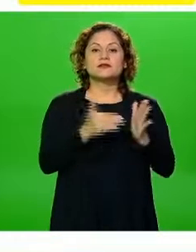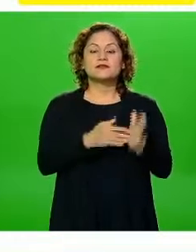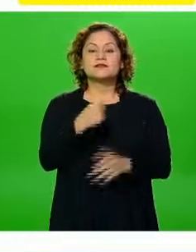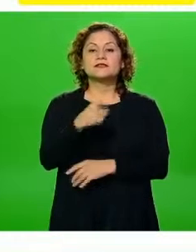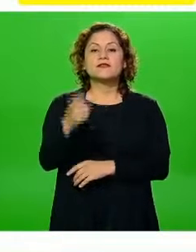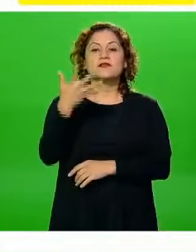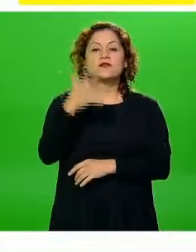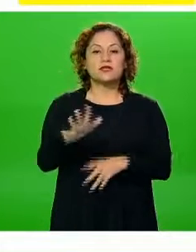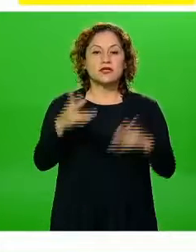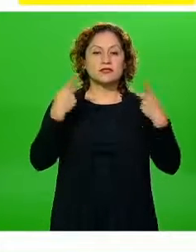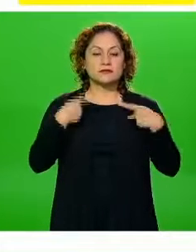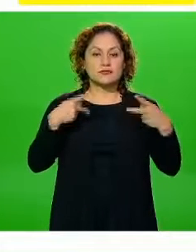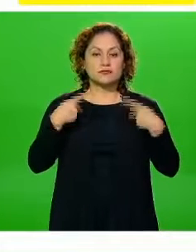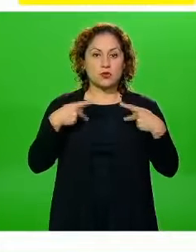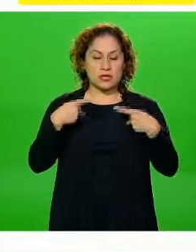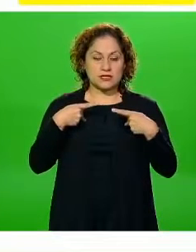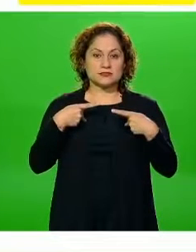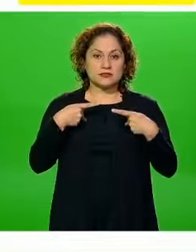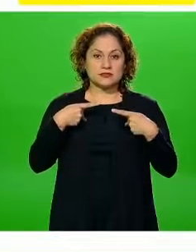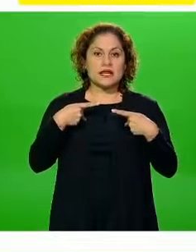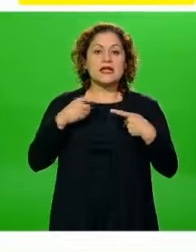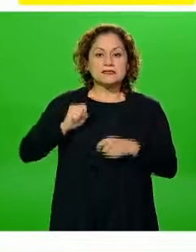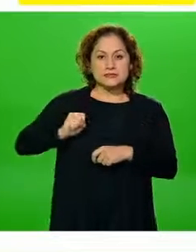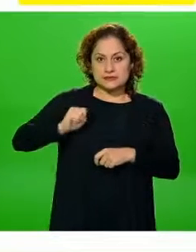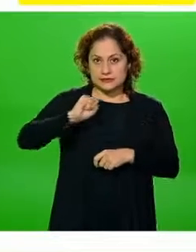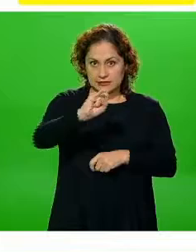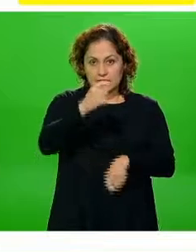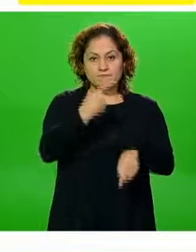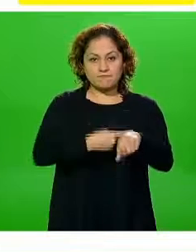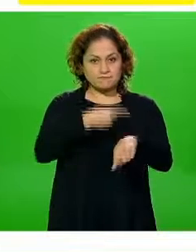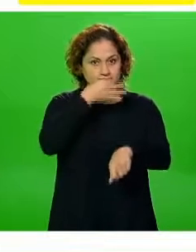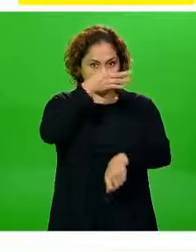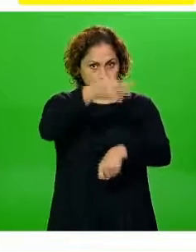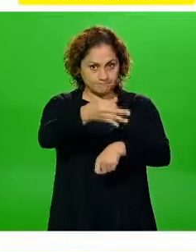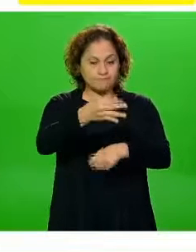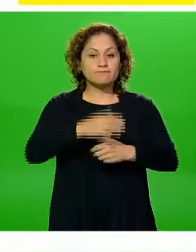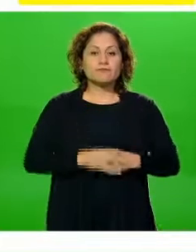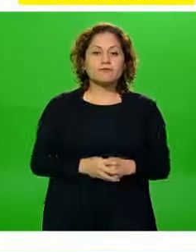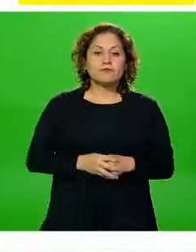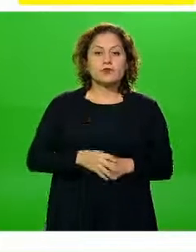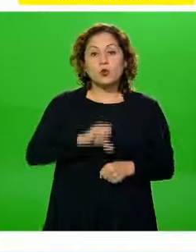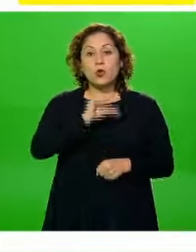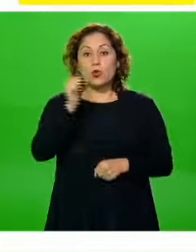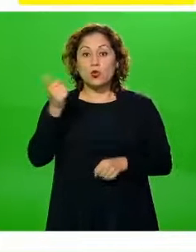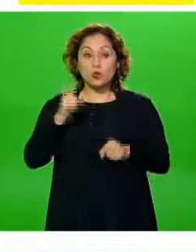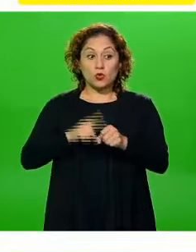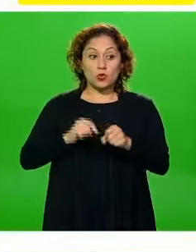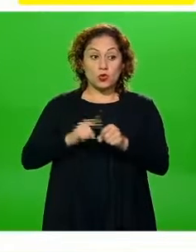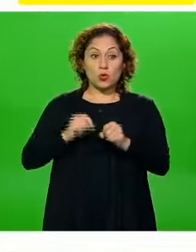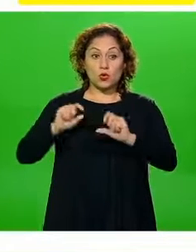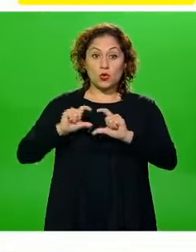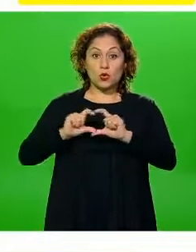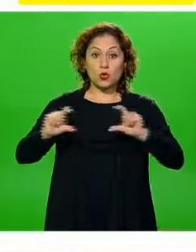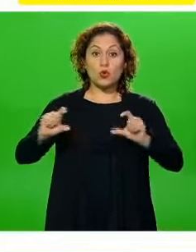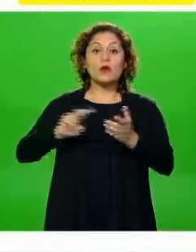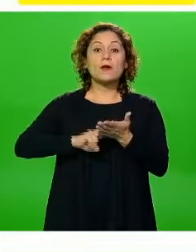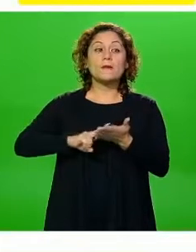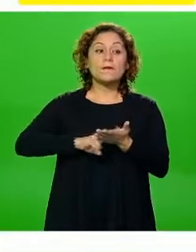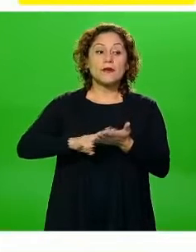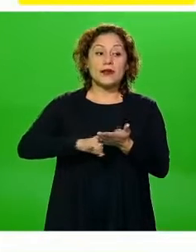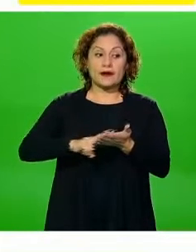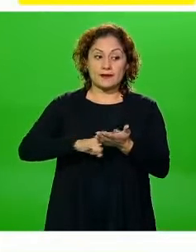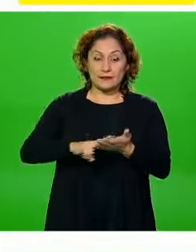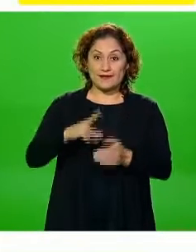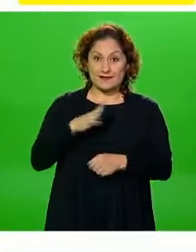6.846.110 personas notificadas. Y también podemos ver en color verde, hay un recuadro en color verde en el centro de la lámina que nos